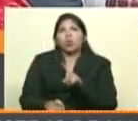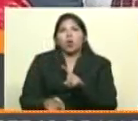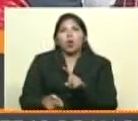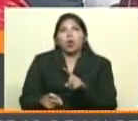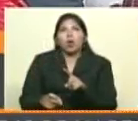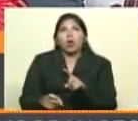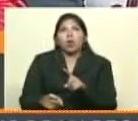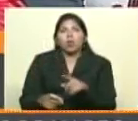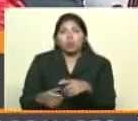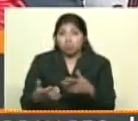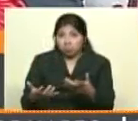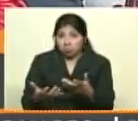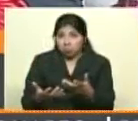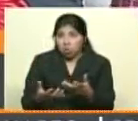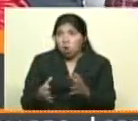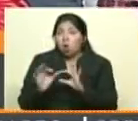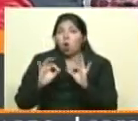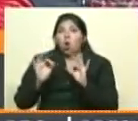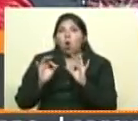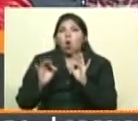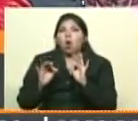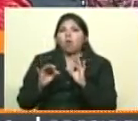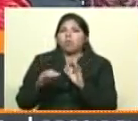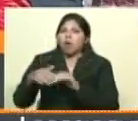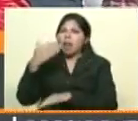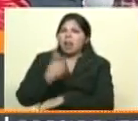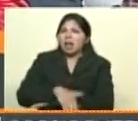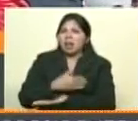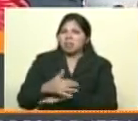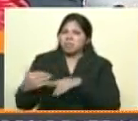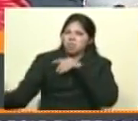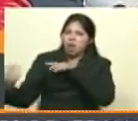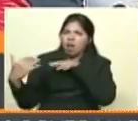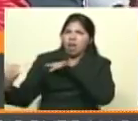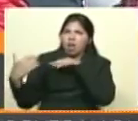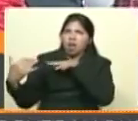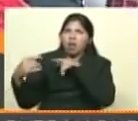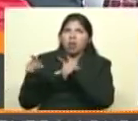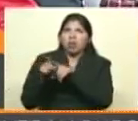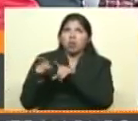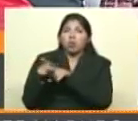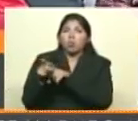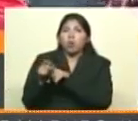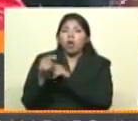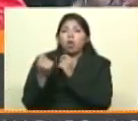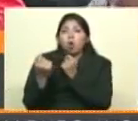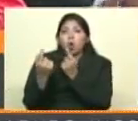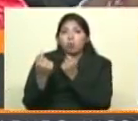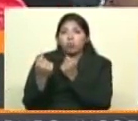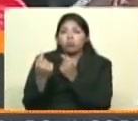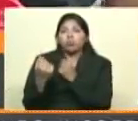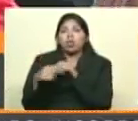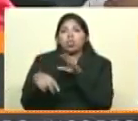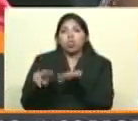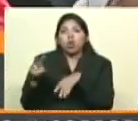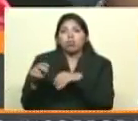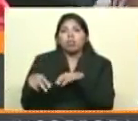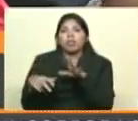¿O nos lanzaríamos a las calles, a la lucha y a la batalla por la verdad como lo hicimos el 11, 12 y 13 de abril del 2002 o